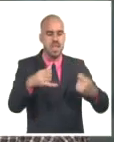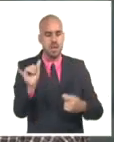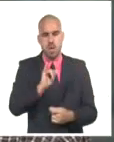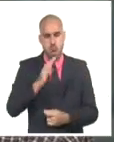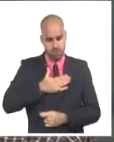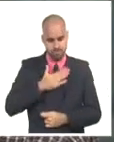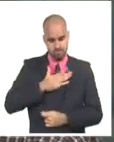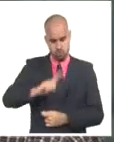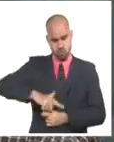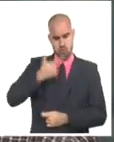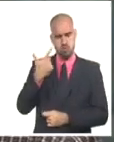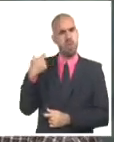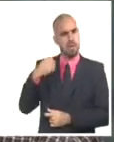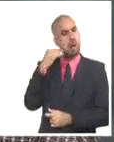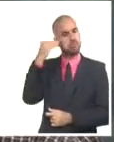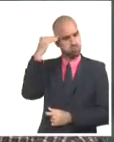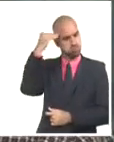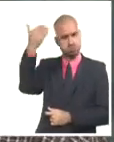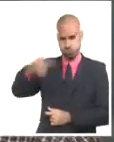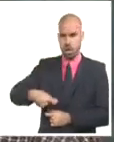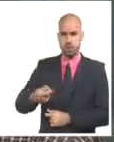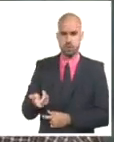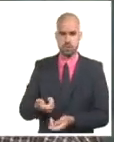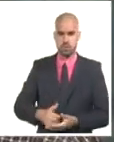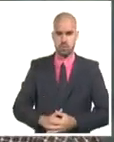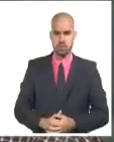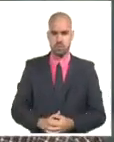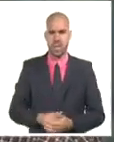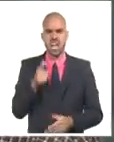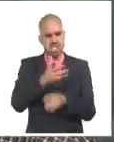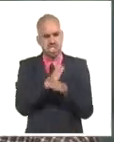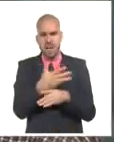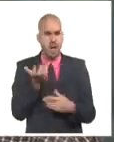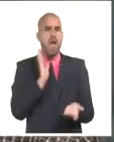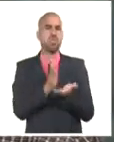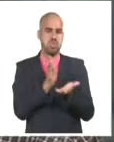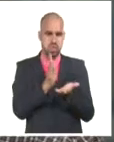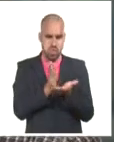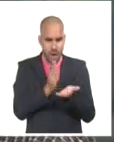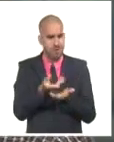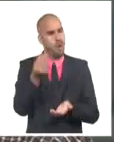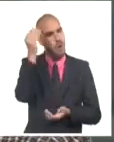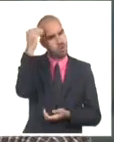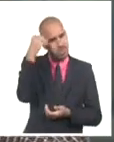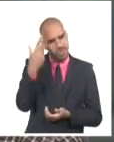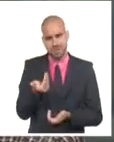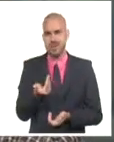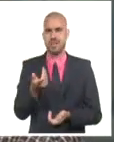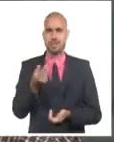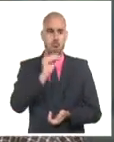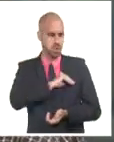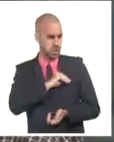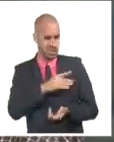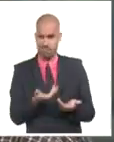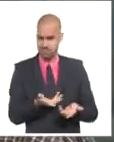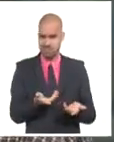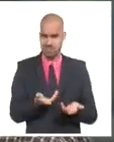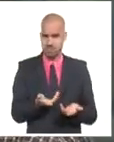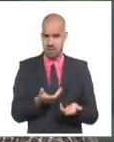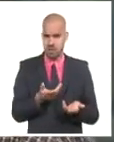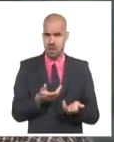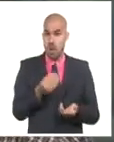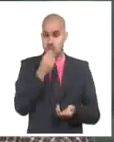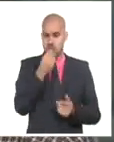cultura. Esto quiere decir educación, conocimiento, sentimiento,